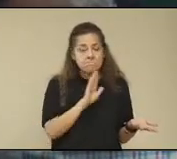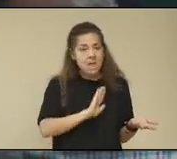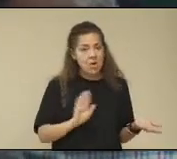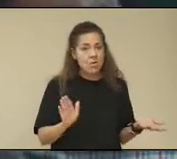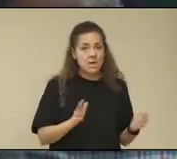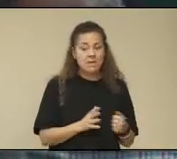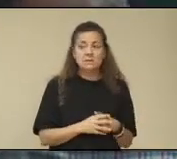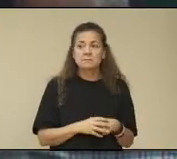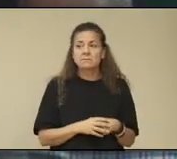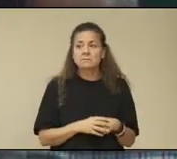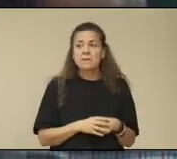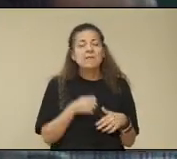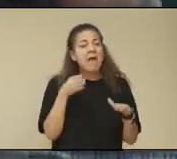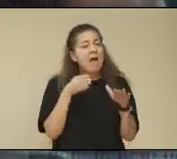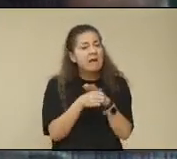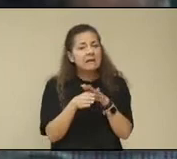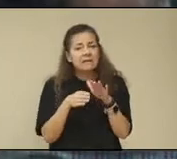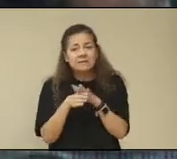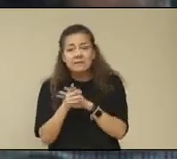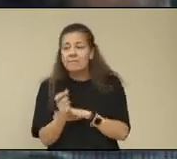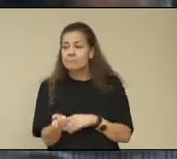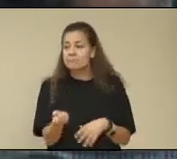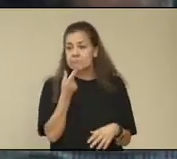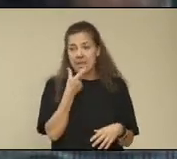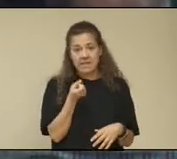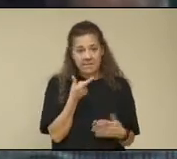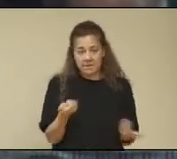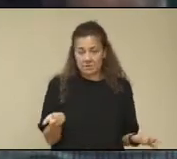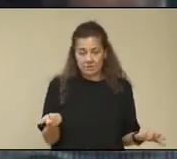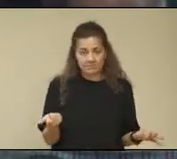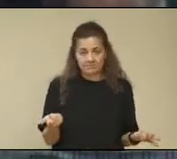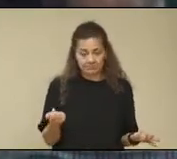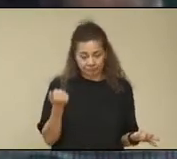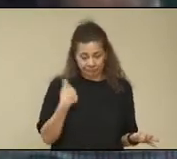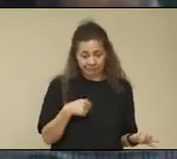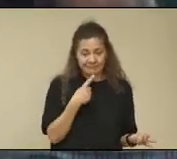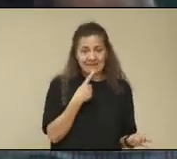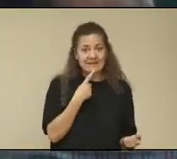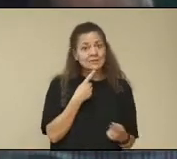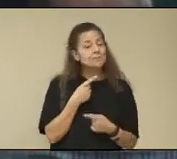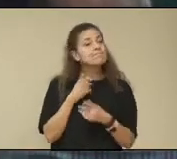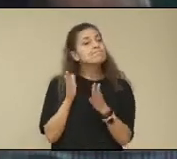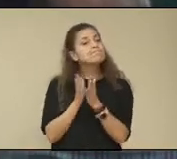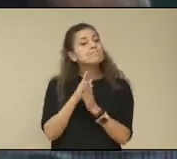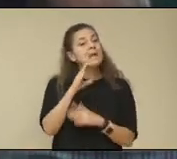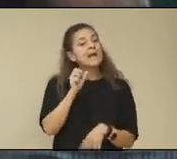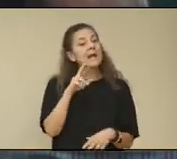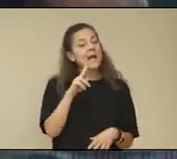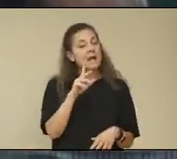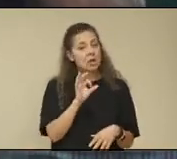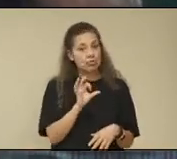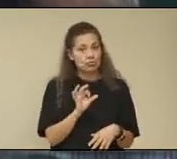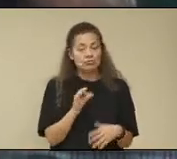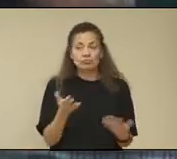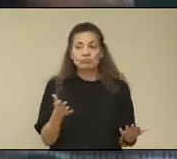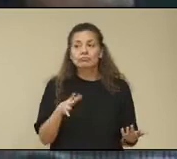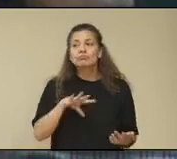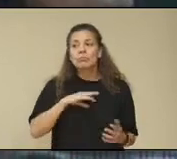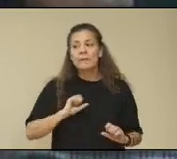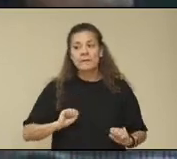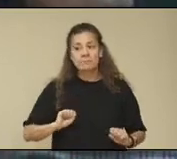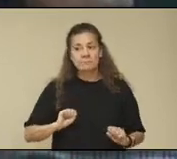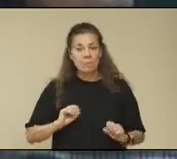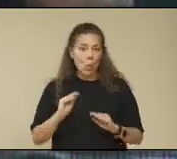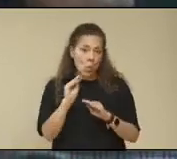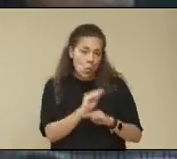mejores y tiene accesibilidad a medicamentos que, como ha comentado Carlos, pues pueden curar la